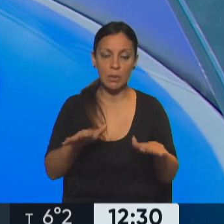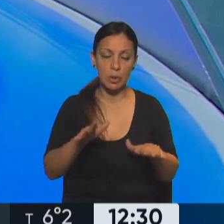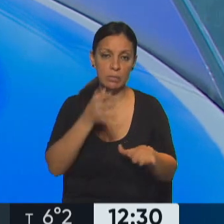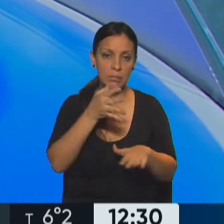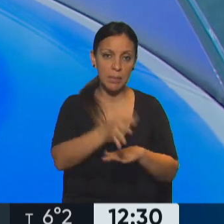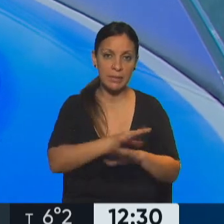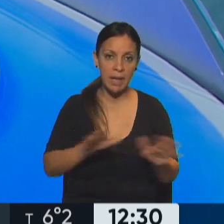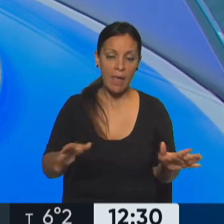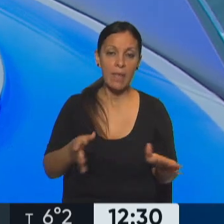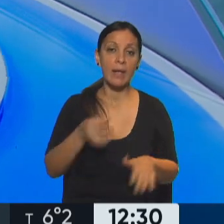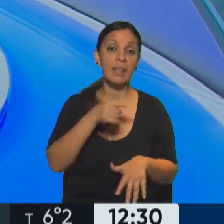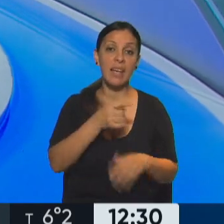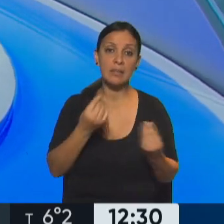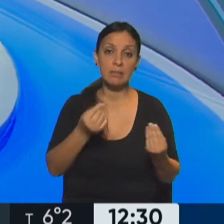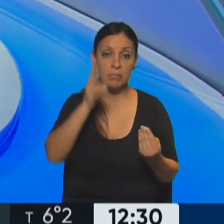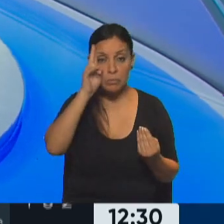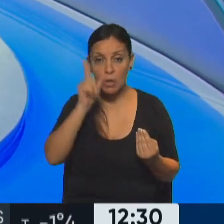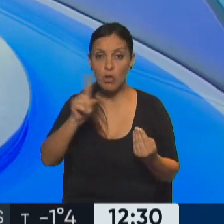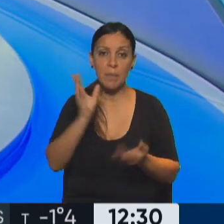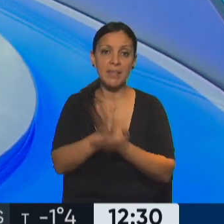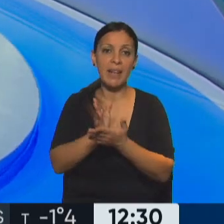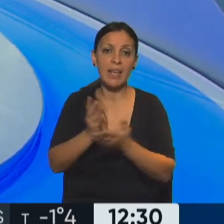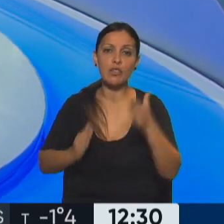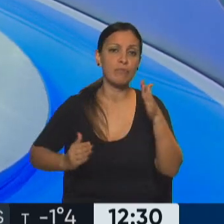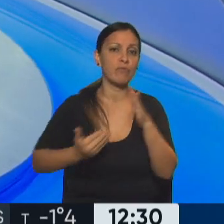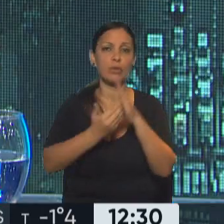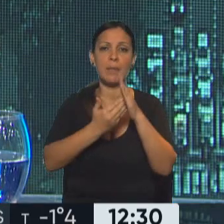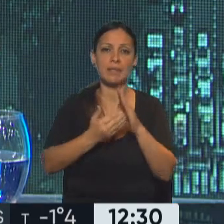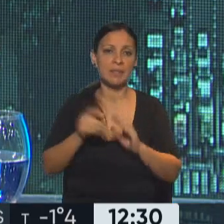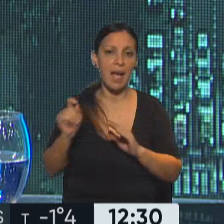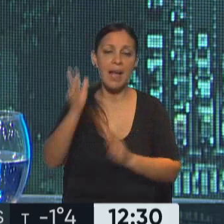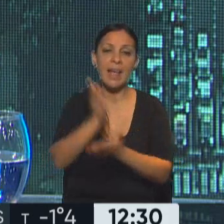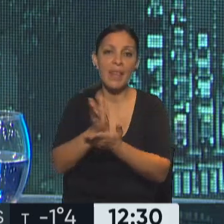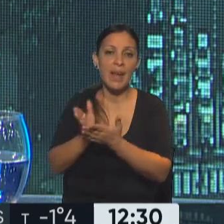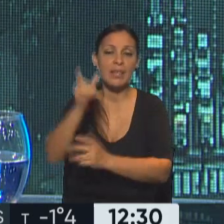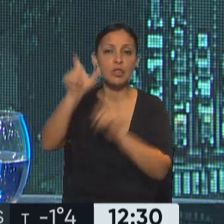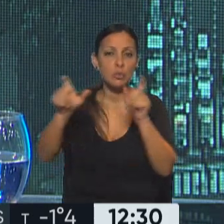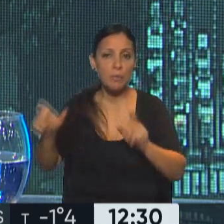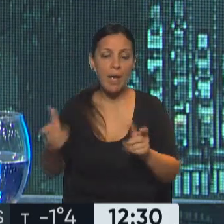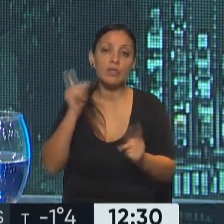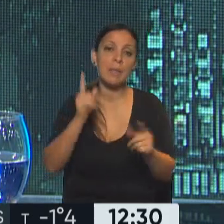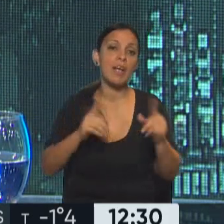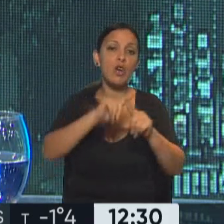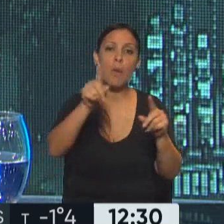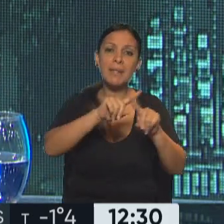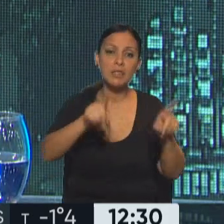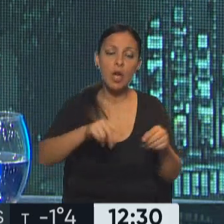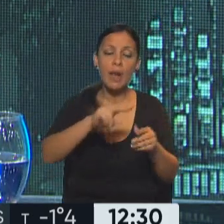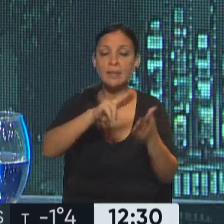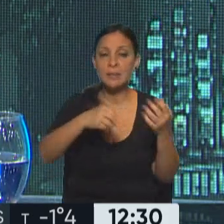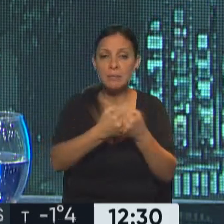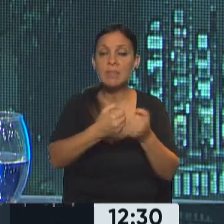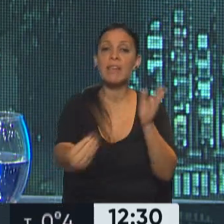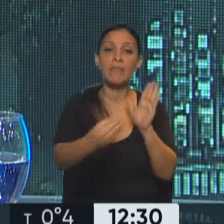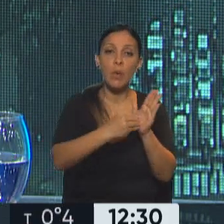significa simplemente no respetar los derechos fundamentales, derechos humanos y las convenciones fundamentales que están en la Constitución por